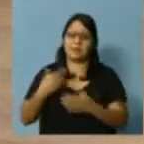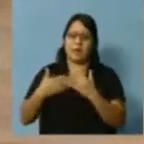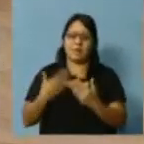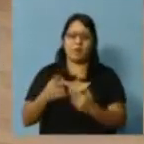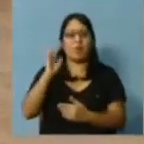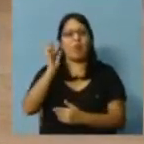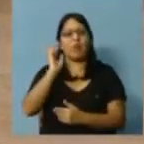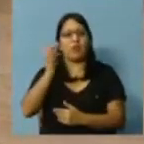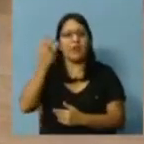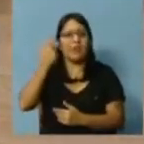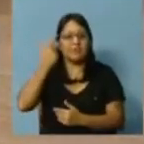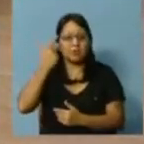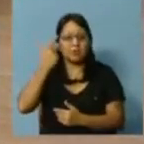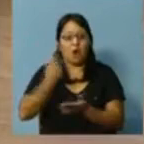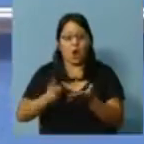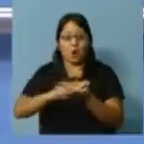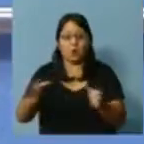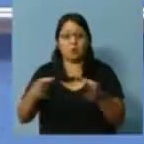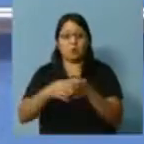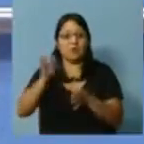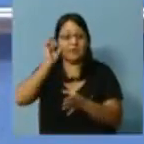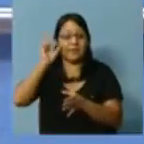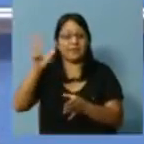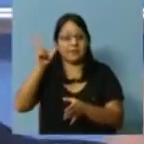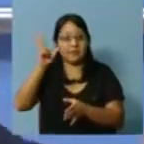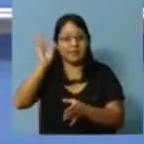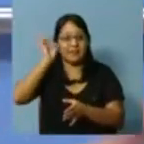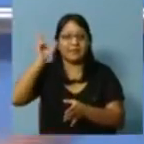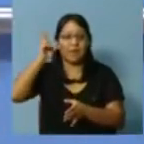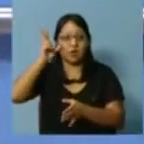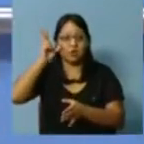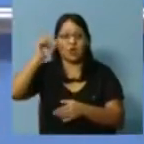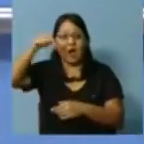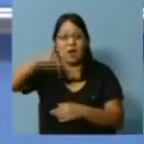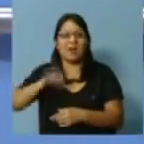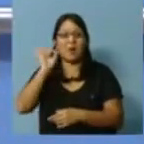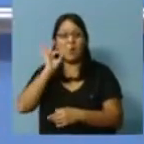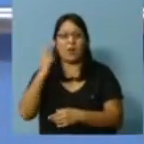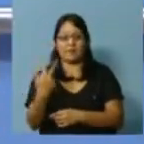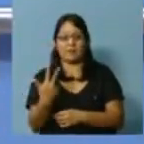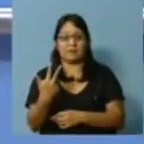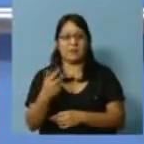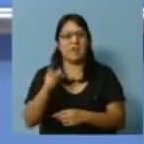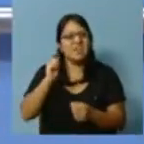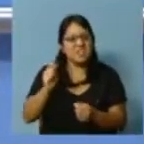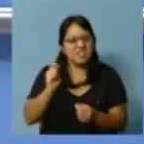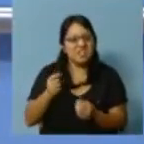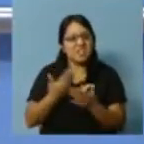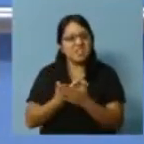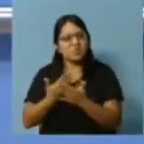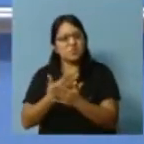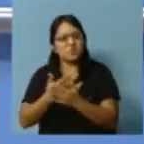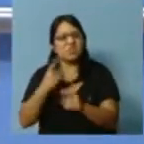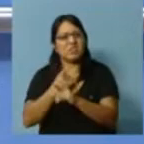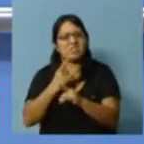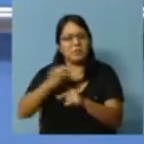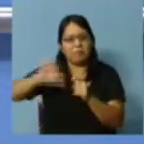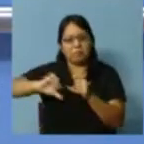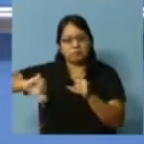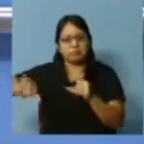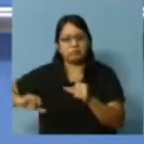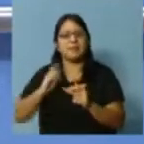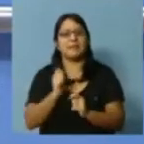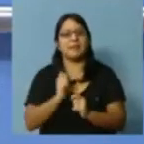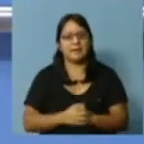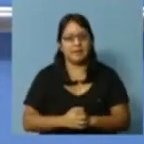cuando nos juntamos estaba a 38 ahora estaba a 43 quien es el beneficiado tiene el perjudicado bueno entendemos que esto debe ser